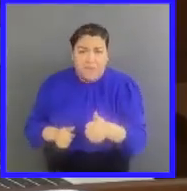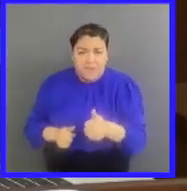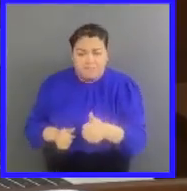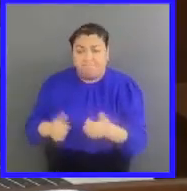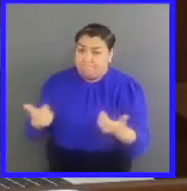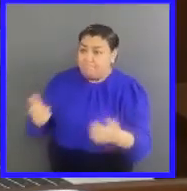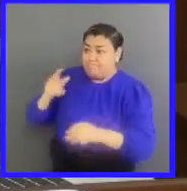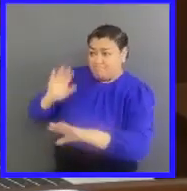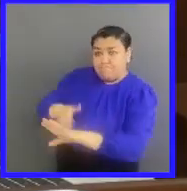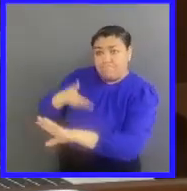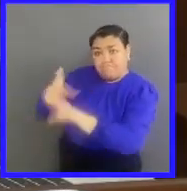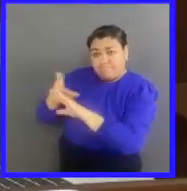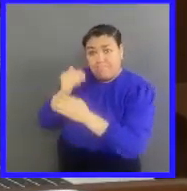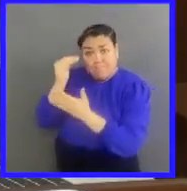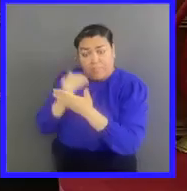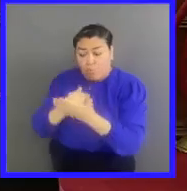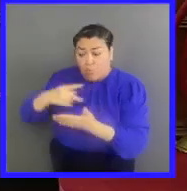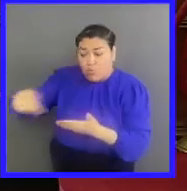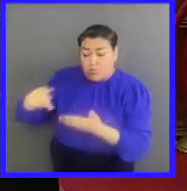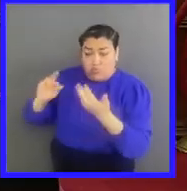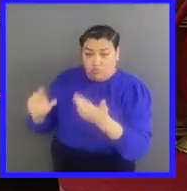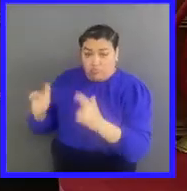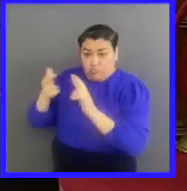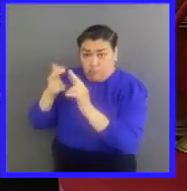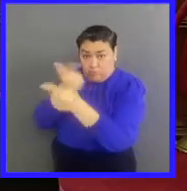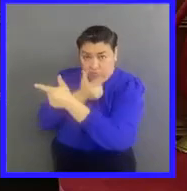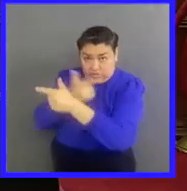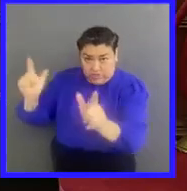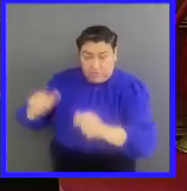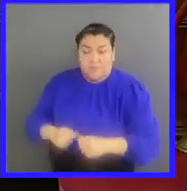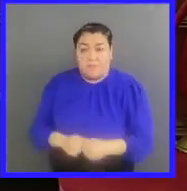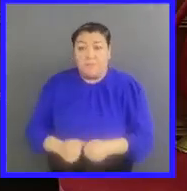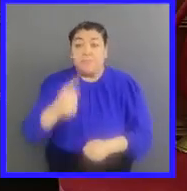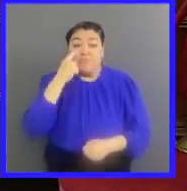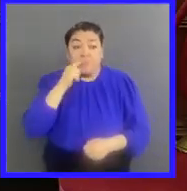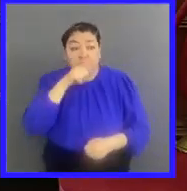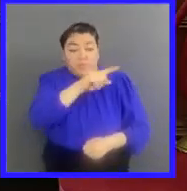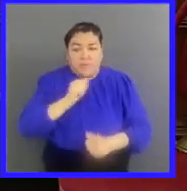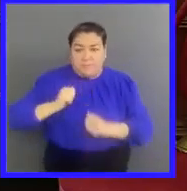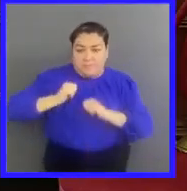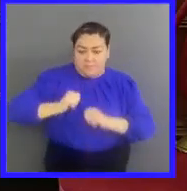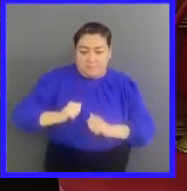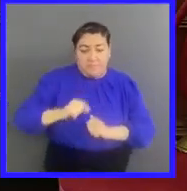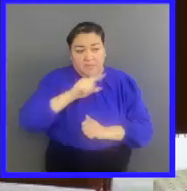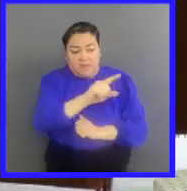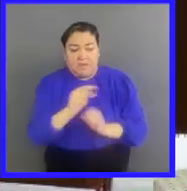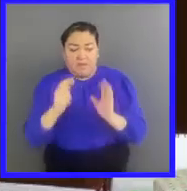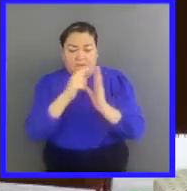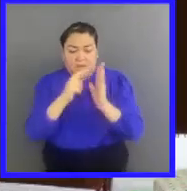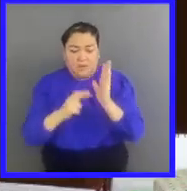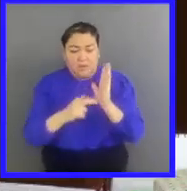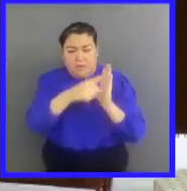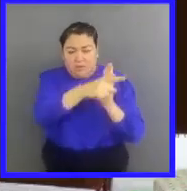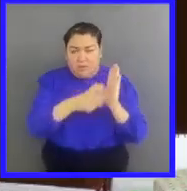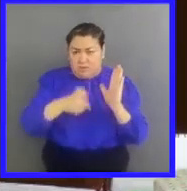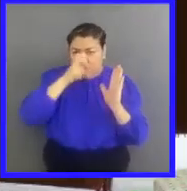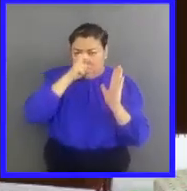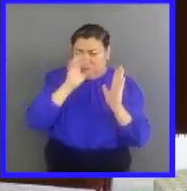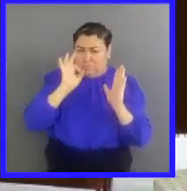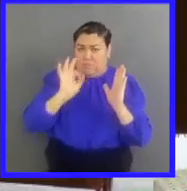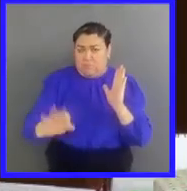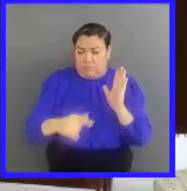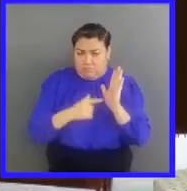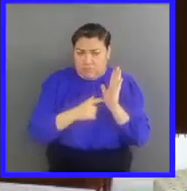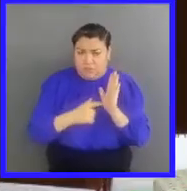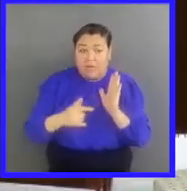del derecho de libertad religiosa. La autoridad aplicó el requisito de manera rígida, sin realizar la